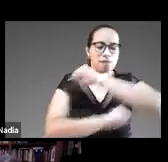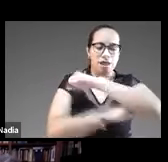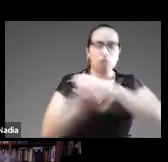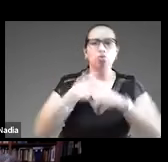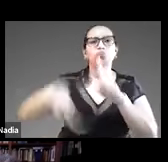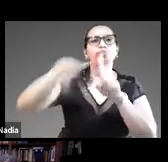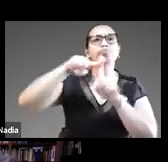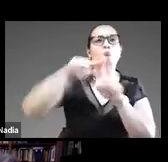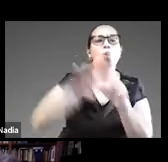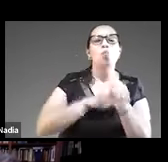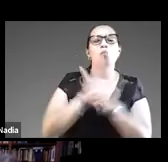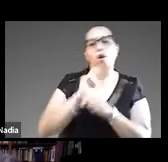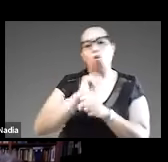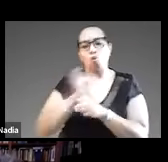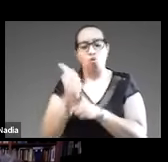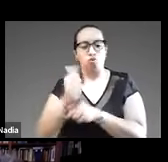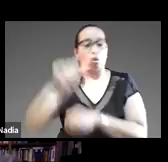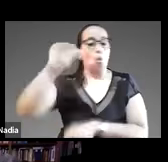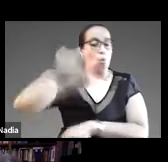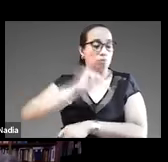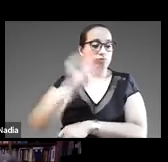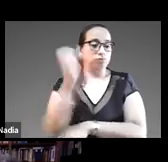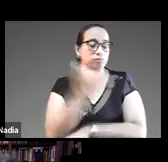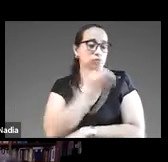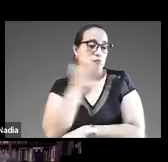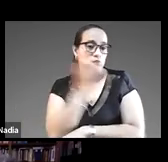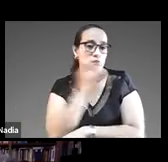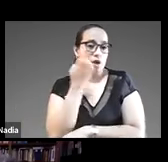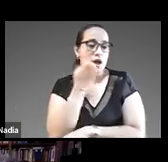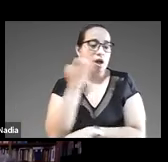otra. Hoy las escuelas se